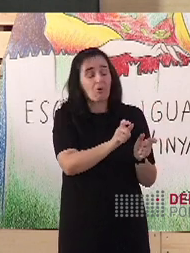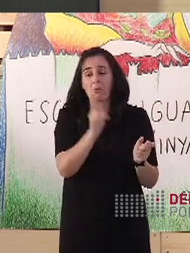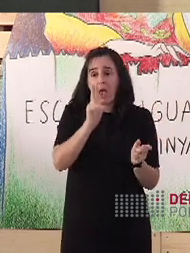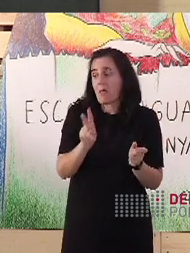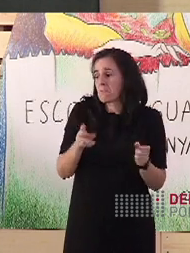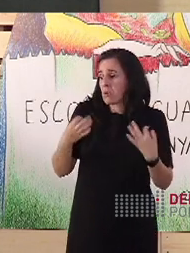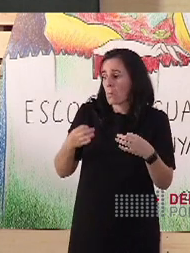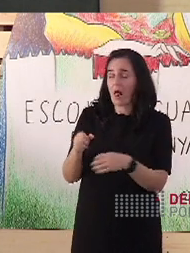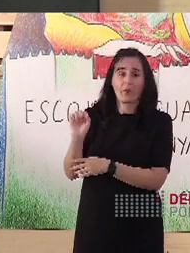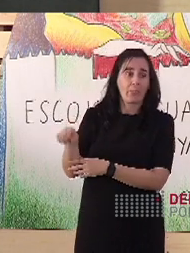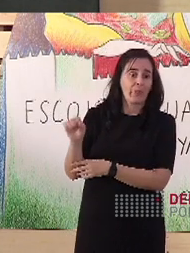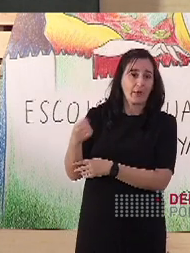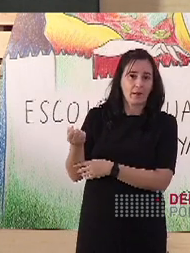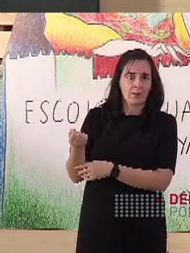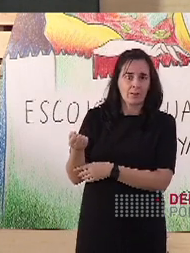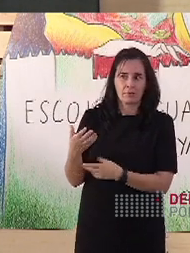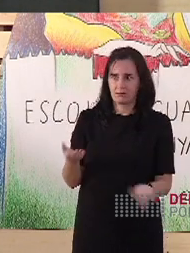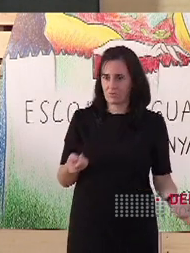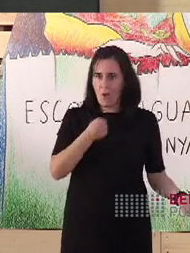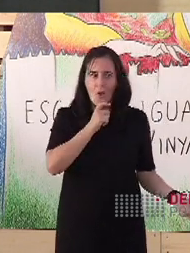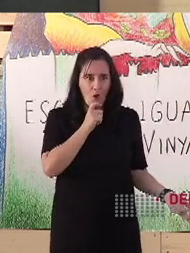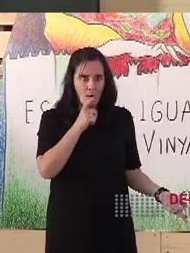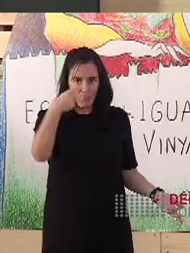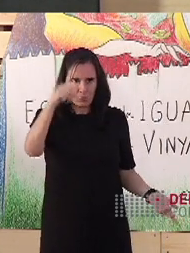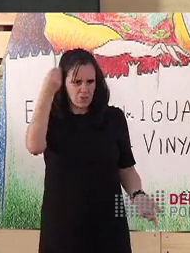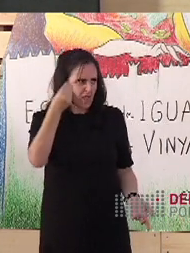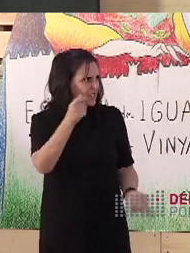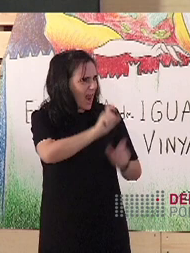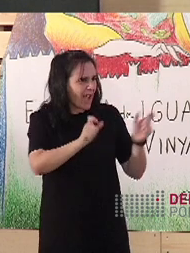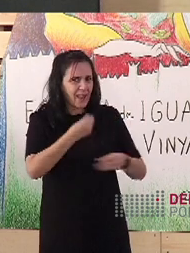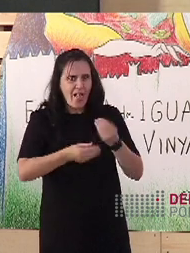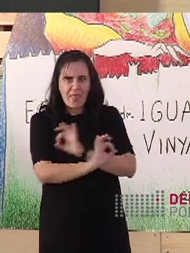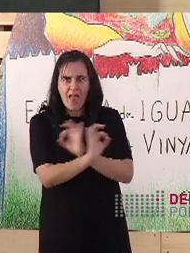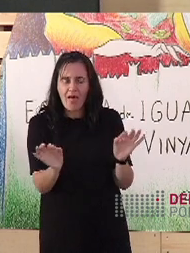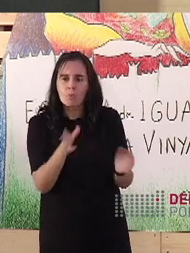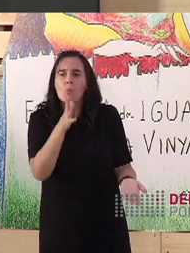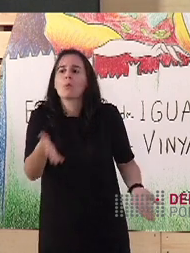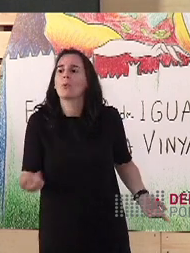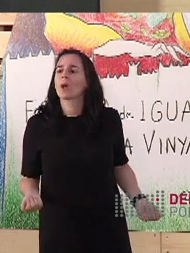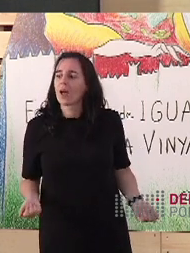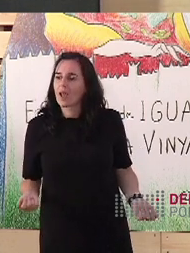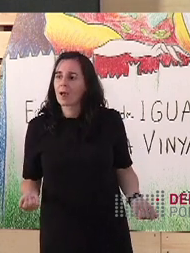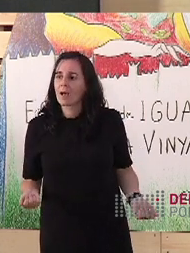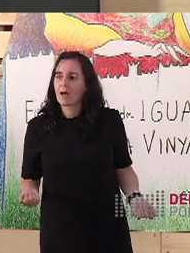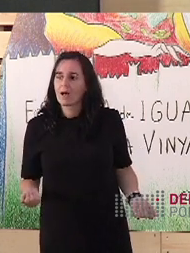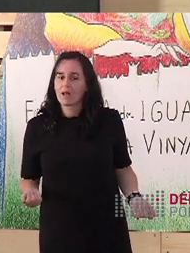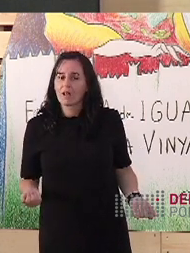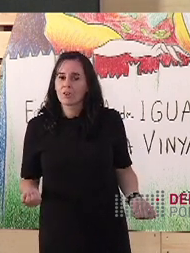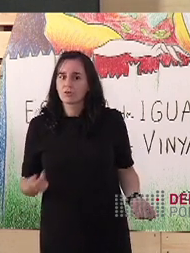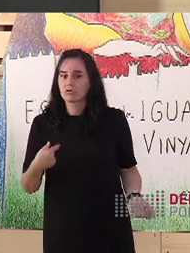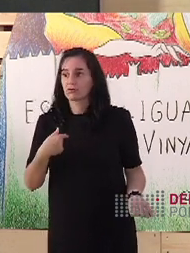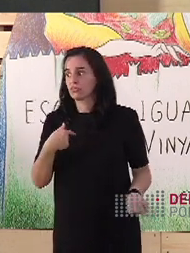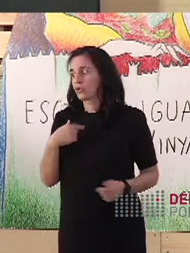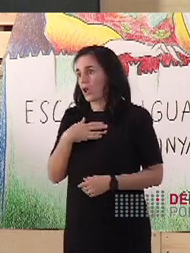entonces os estáis preguntando, ¿cómo puede ser? ¿Cómo la gente no hace nada? ¿Por qué pensáis que no hace nada la gente? O sea, yo quiero creer